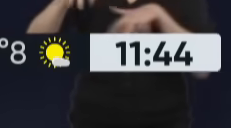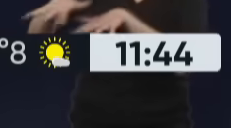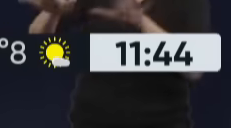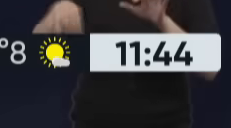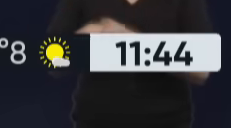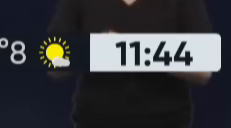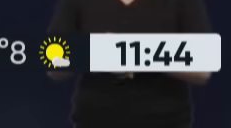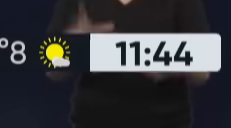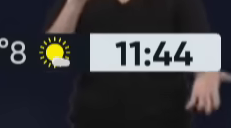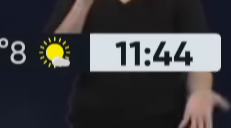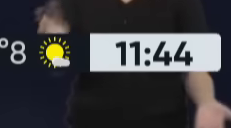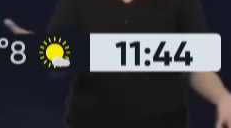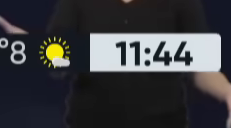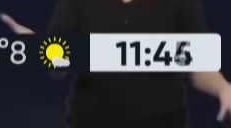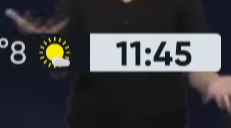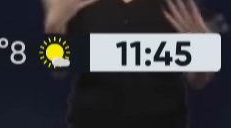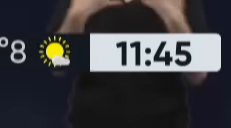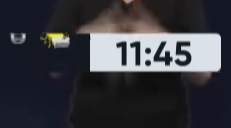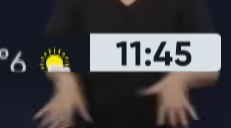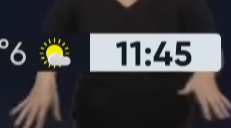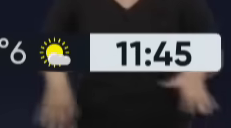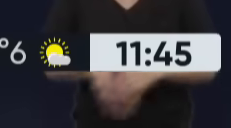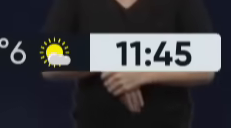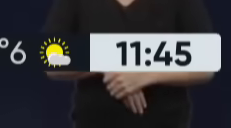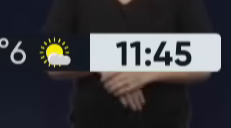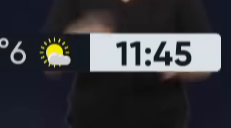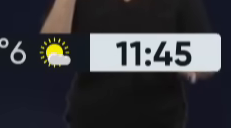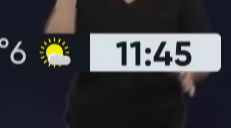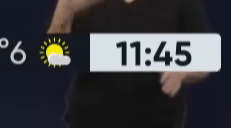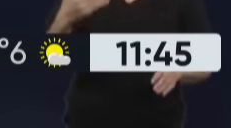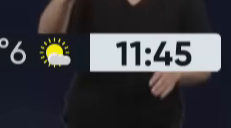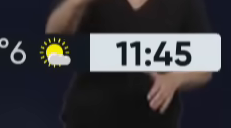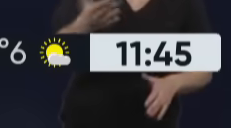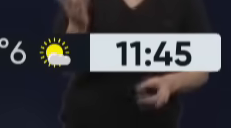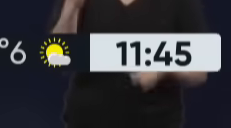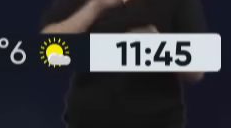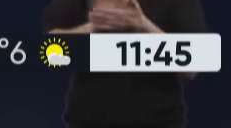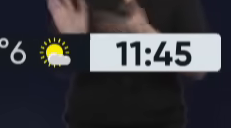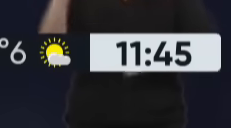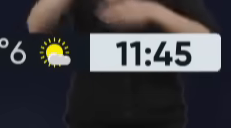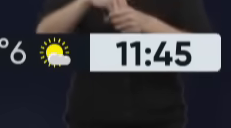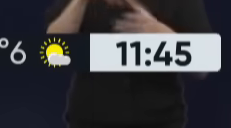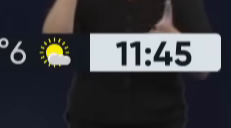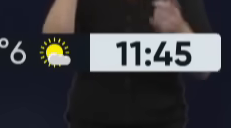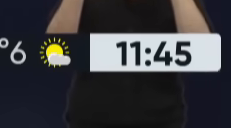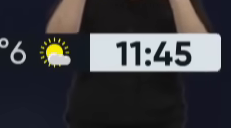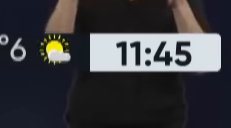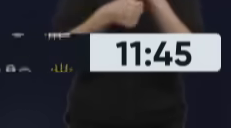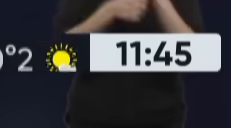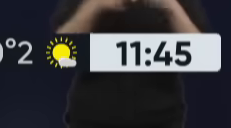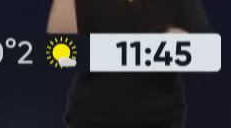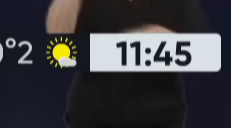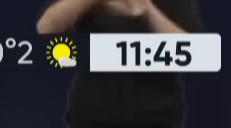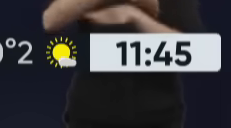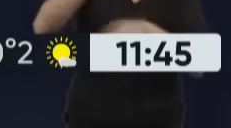más expuesta ante este nuevo sistema biométrico para controlar accesos y egresos, como tienen acá, digamos, como ustedes